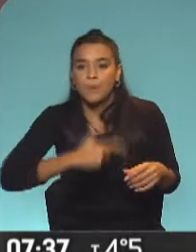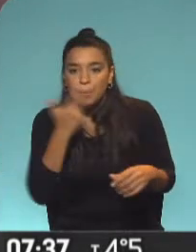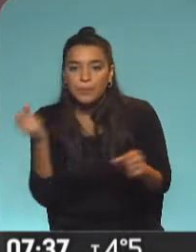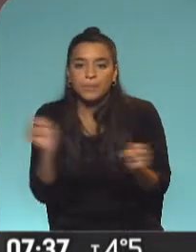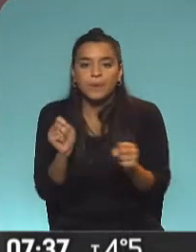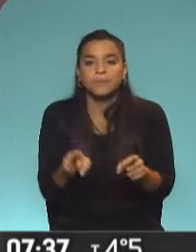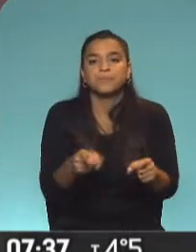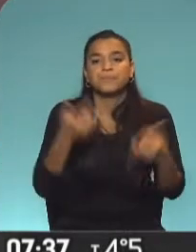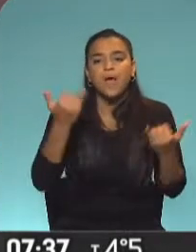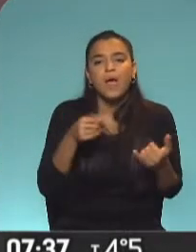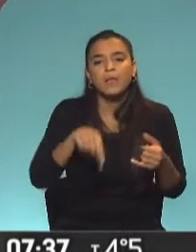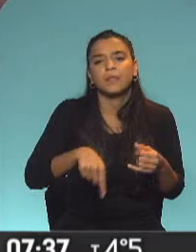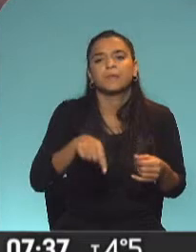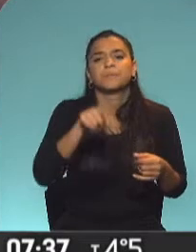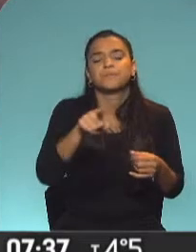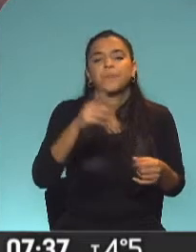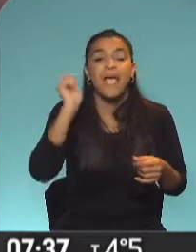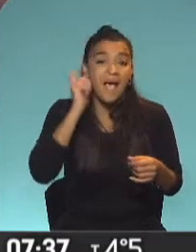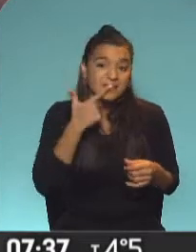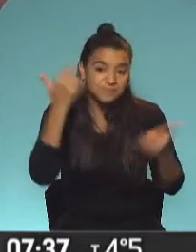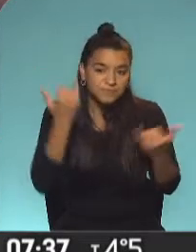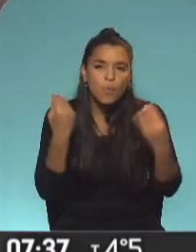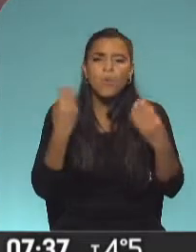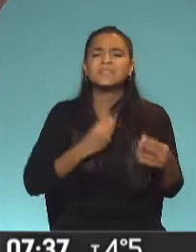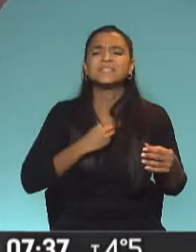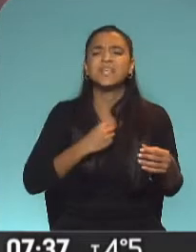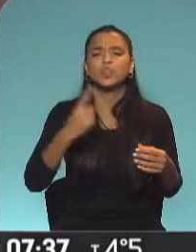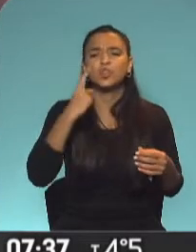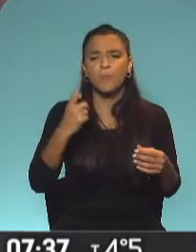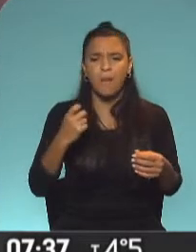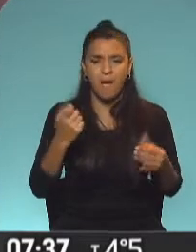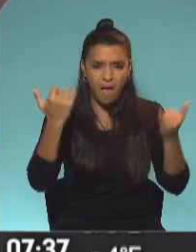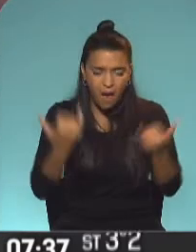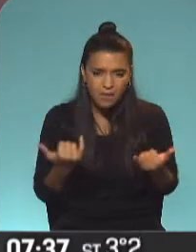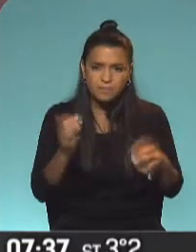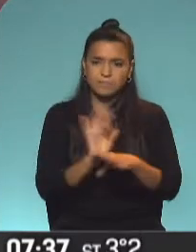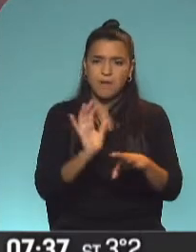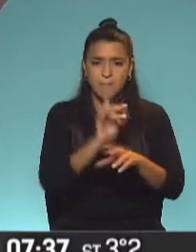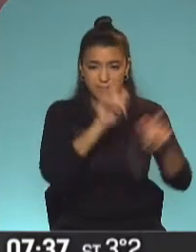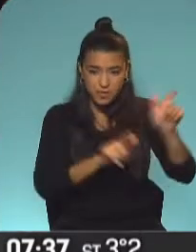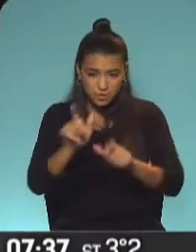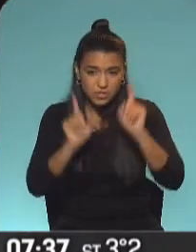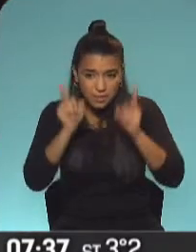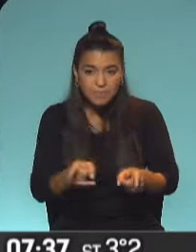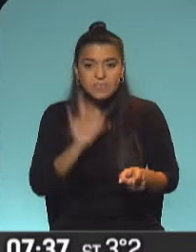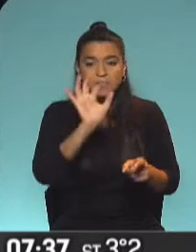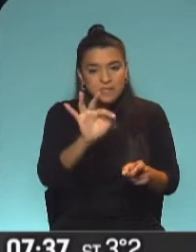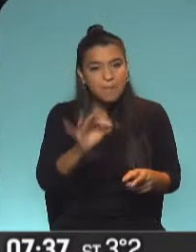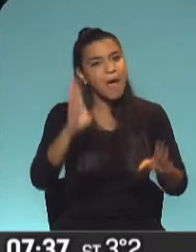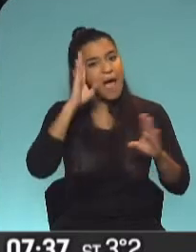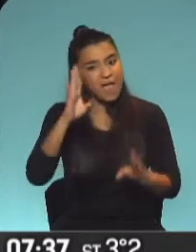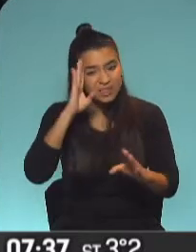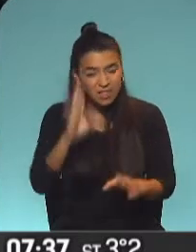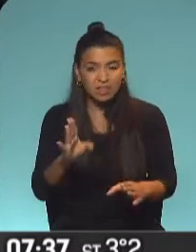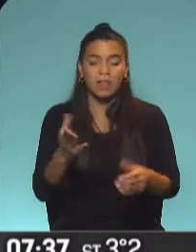y demás, empieza a aparecer este gas. Claro. ¿Cuáles son los síntomas que aparecen como para que la gente también sepa y esté atenta?